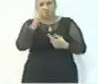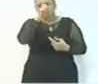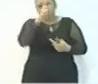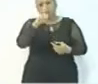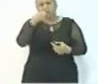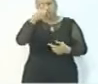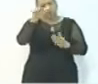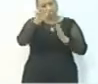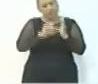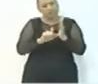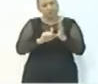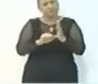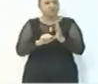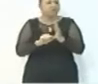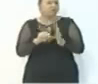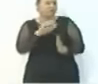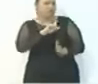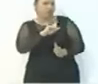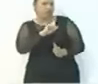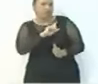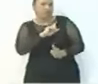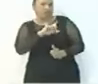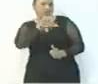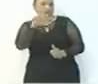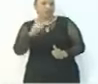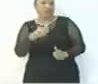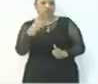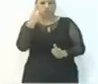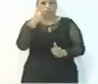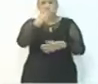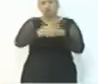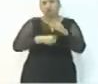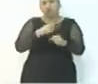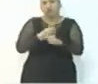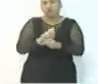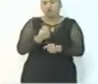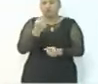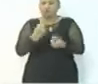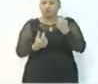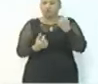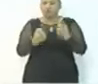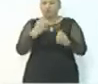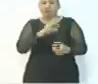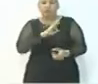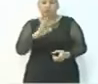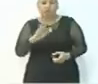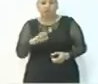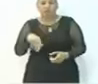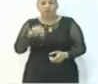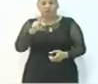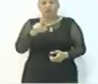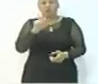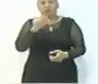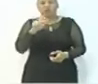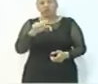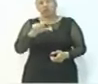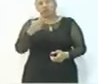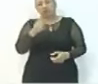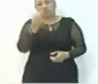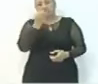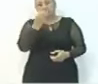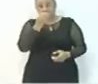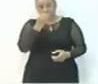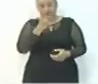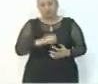los seis meses de manera exclusiva y posteriormente hasta los dos años, que aún le sigue brindando nutrientes, pero lo vamos a acompañar con algunos otros alimentos.